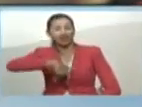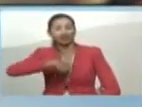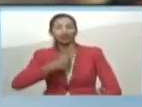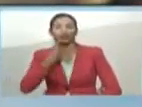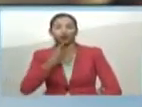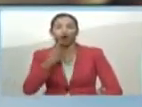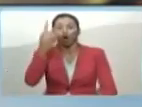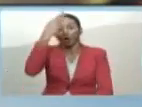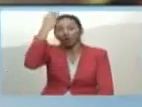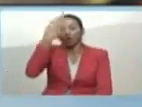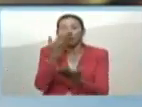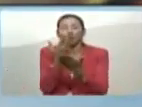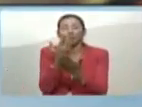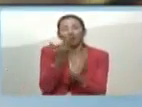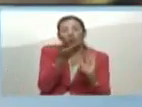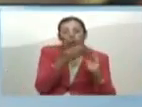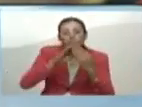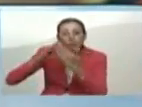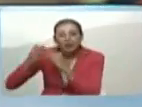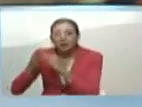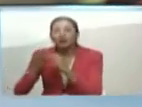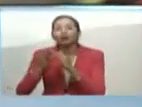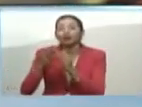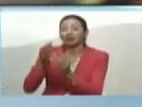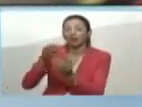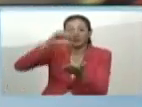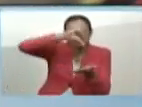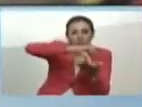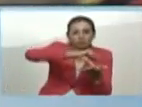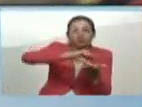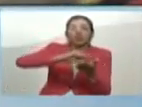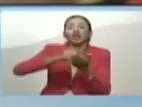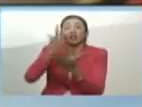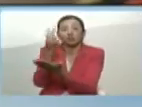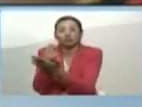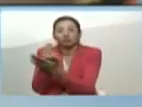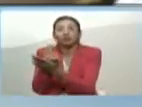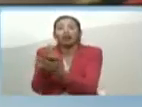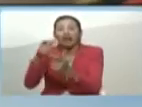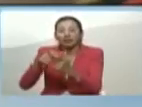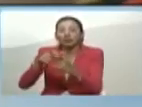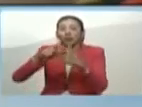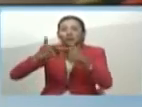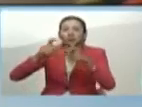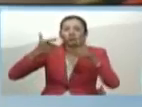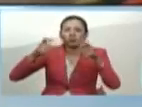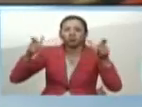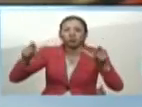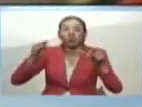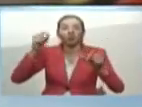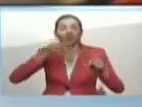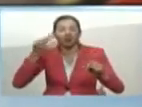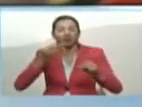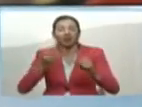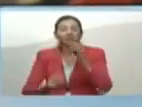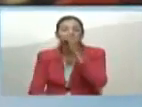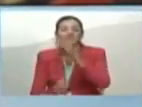comunales son los núcleos y las comunas son las cédulas para la consolidación del verdadero Estado